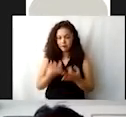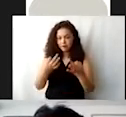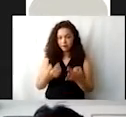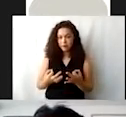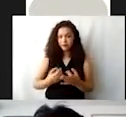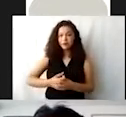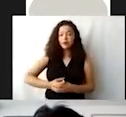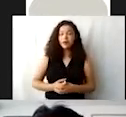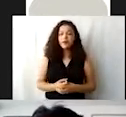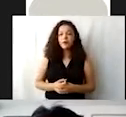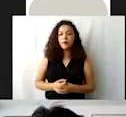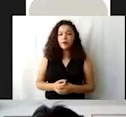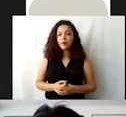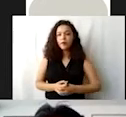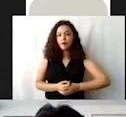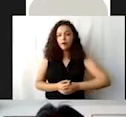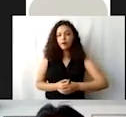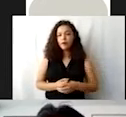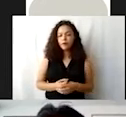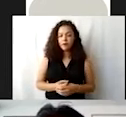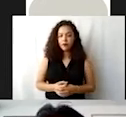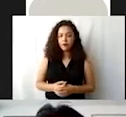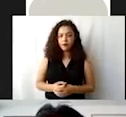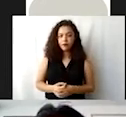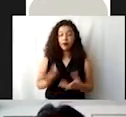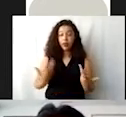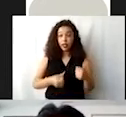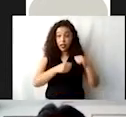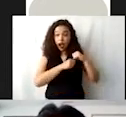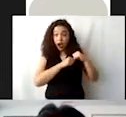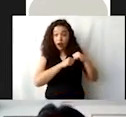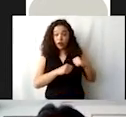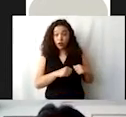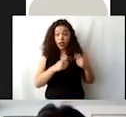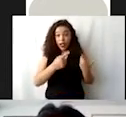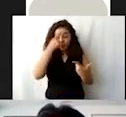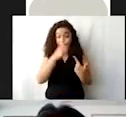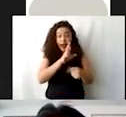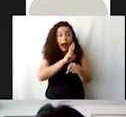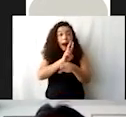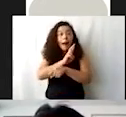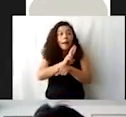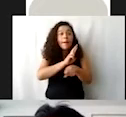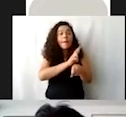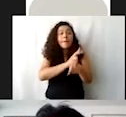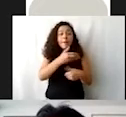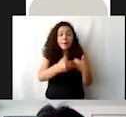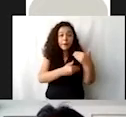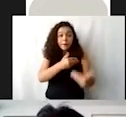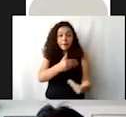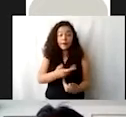Entonces, al momento que vaya la autoridad a hacer el proceso de verificación y no lo